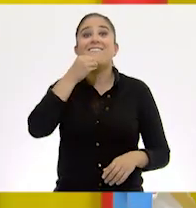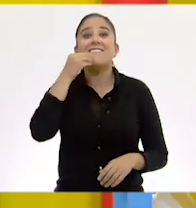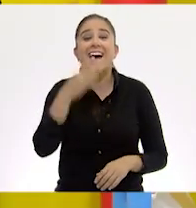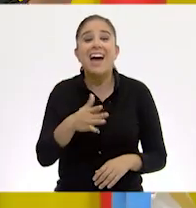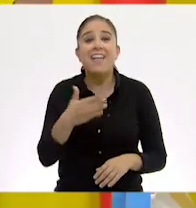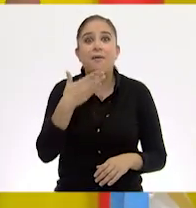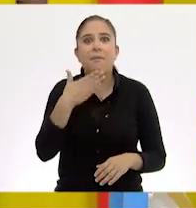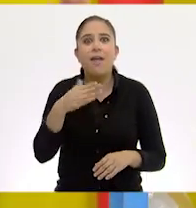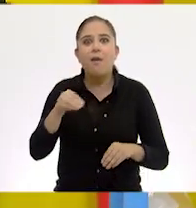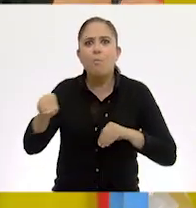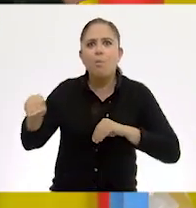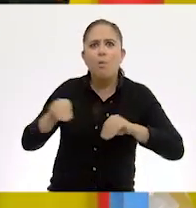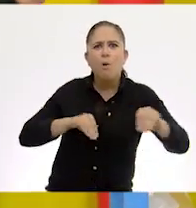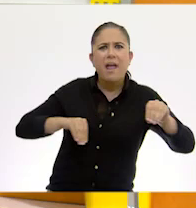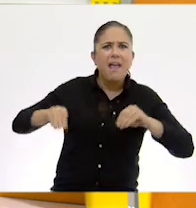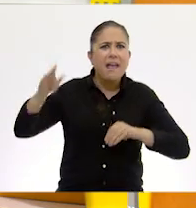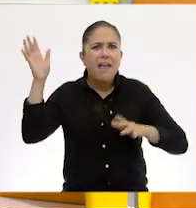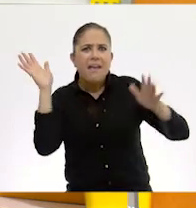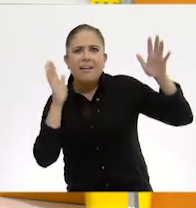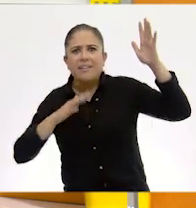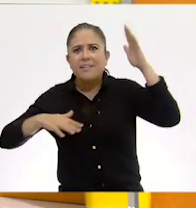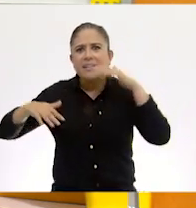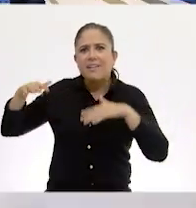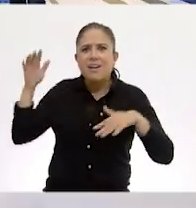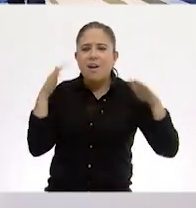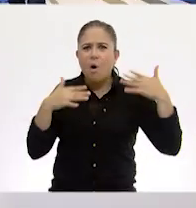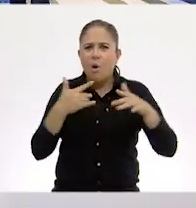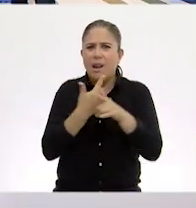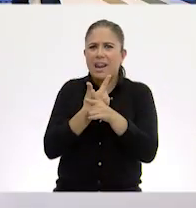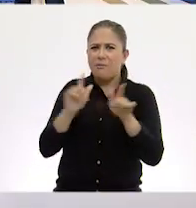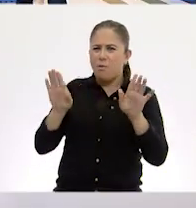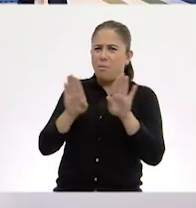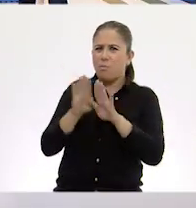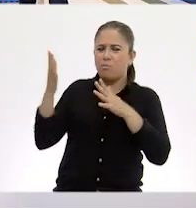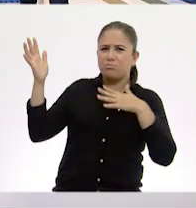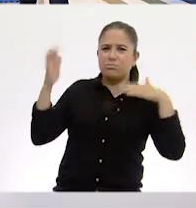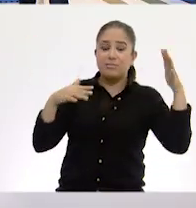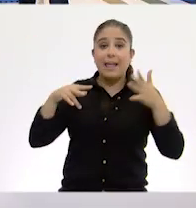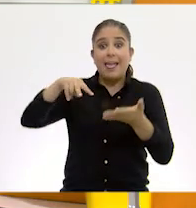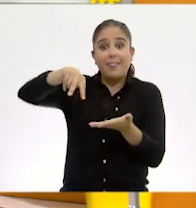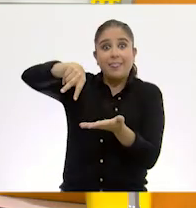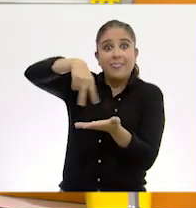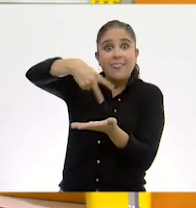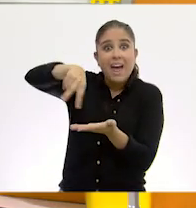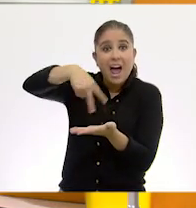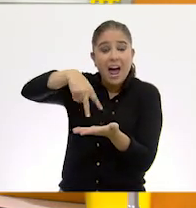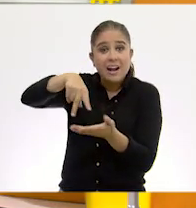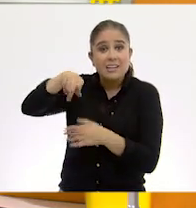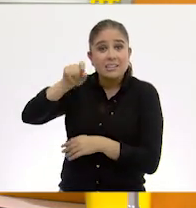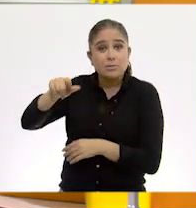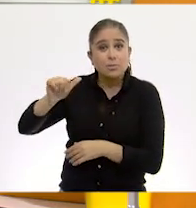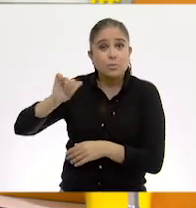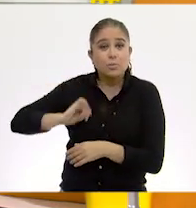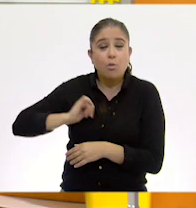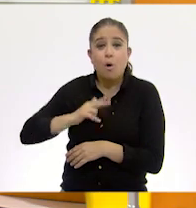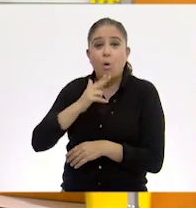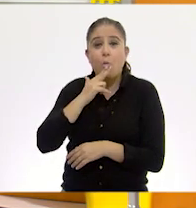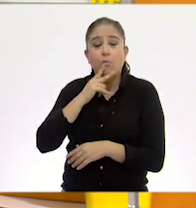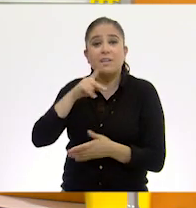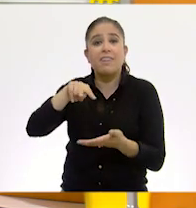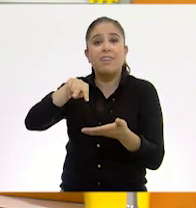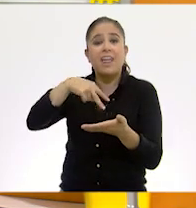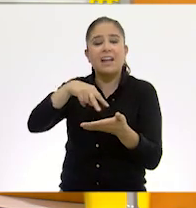Se mueven muy padre así todo el cuerpo, con mucha libertad. Exactamente. La danza contemporánea utiliza técnicas de la